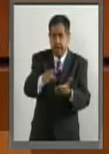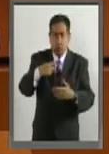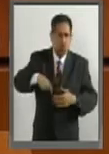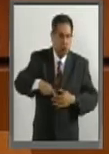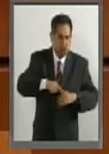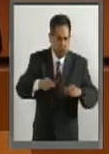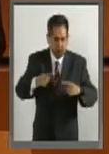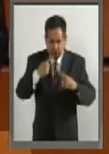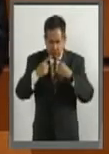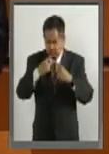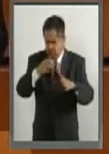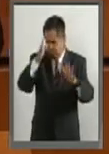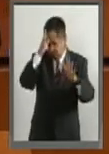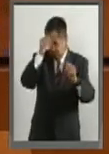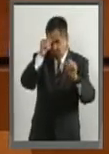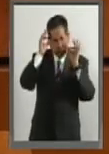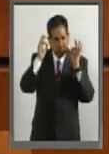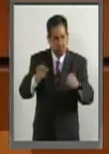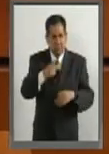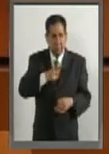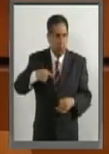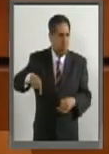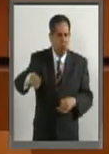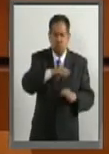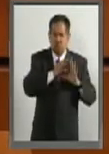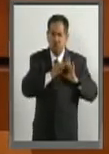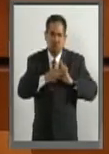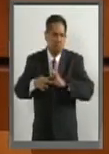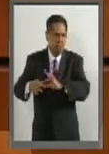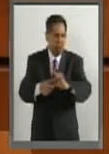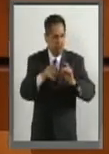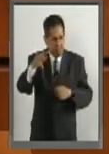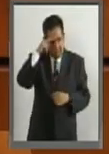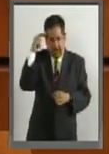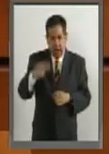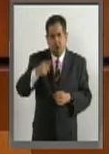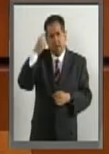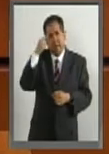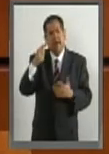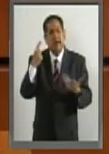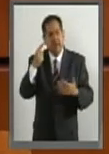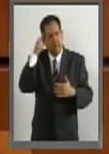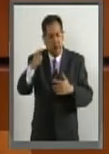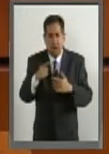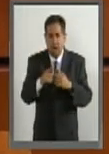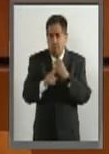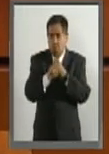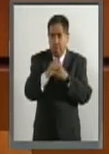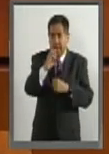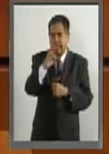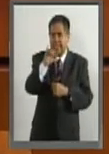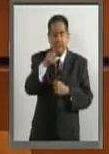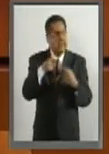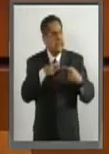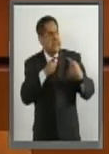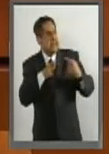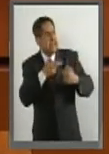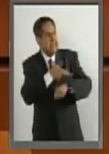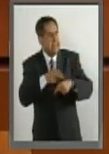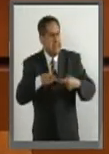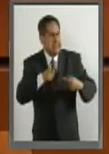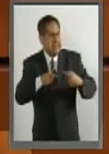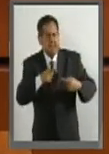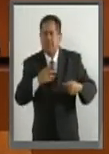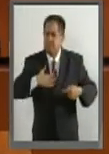y acuerdos que deberemos de tomar las y los mexicanos para enfrentar la crisis en la relación bilateral México-Estados